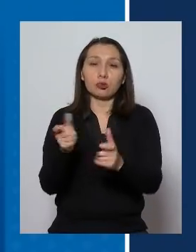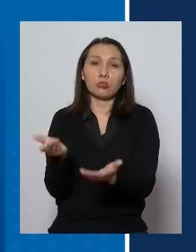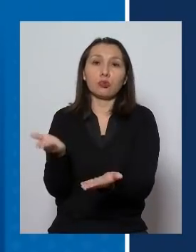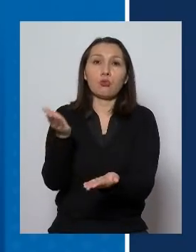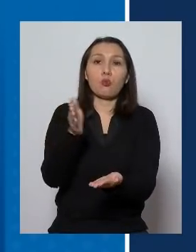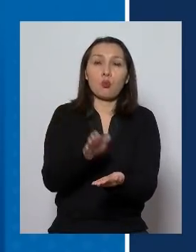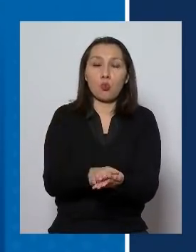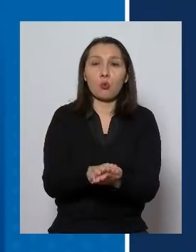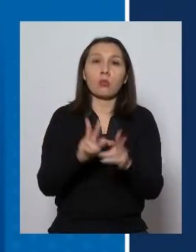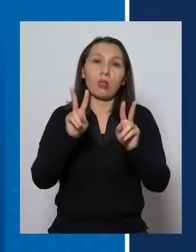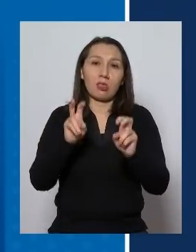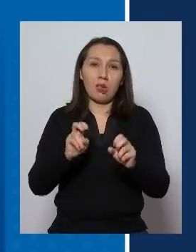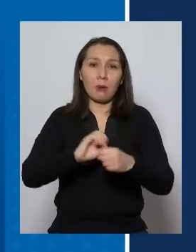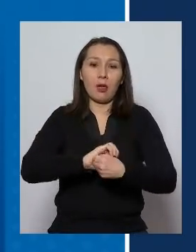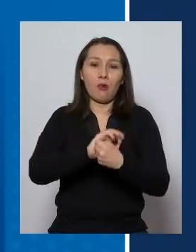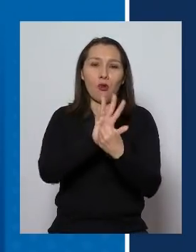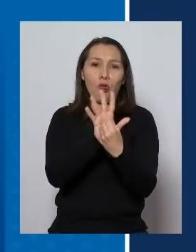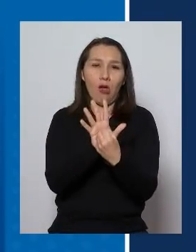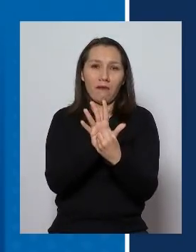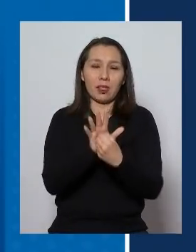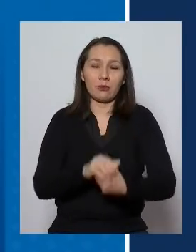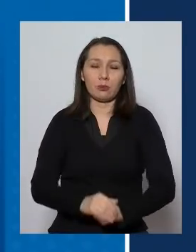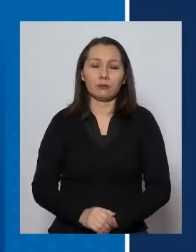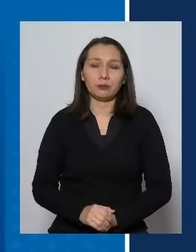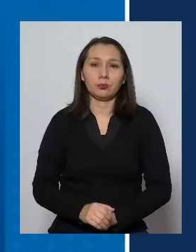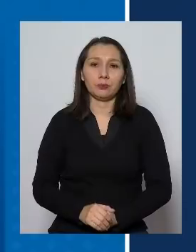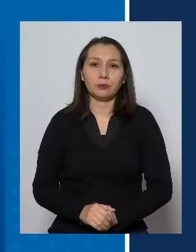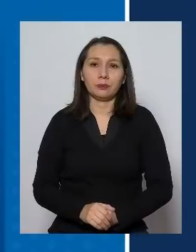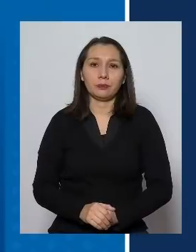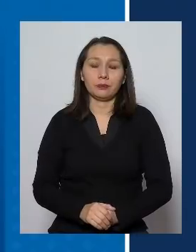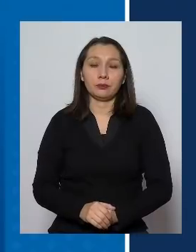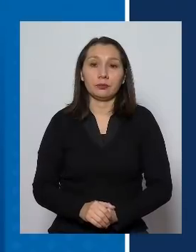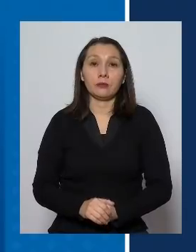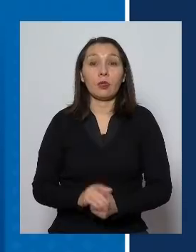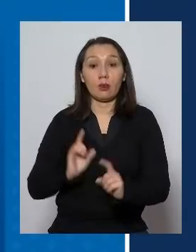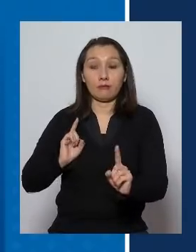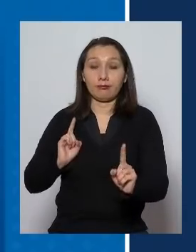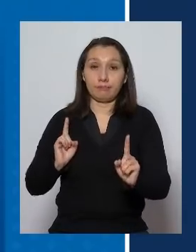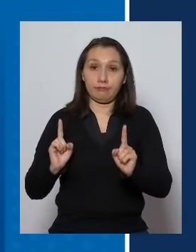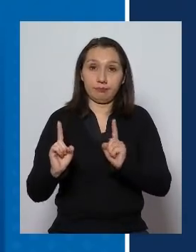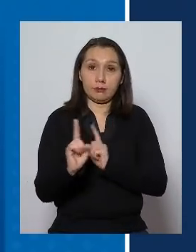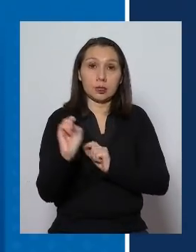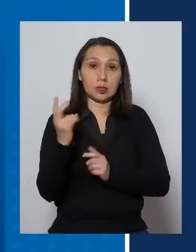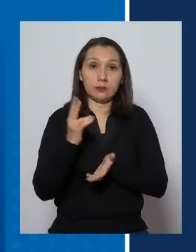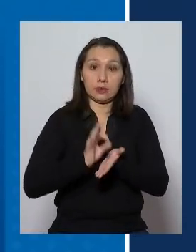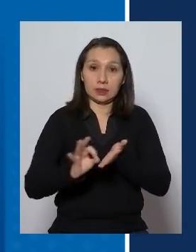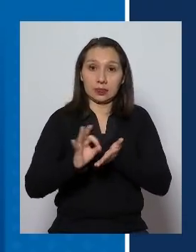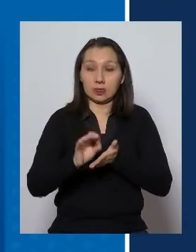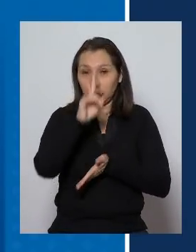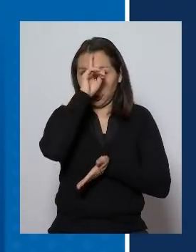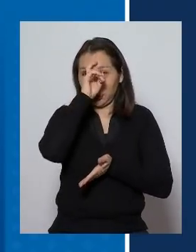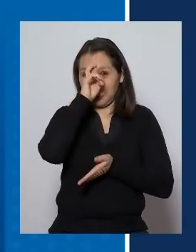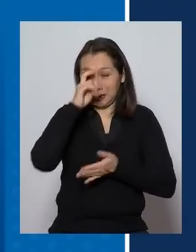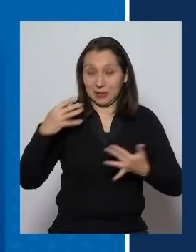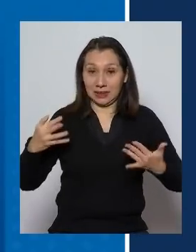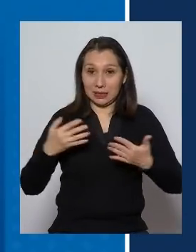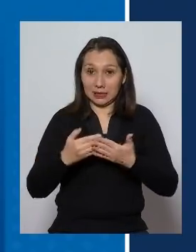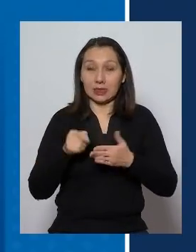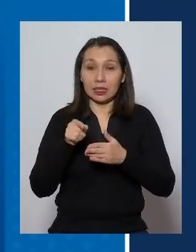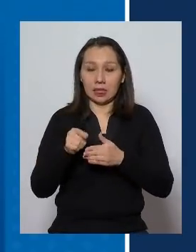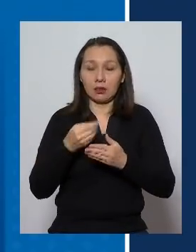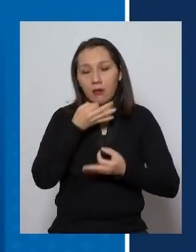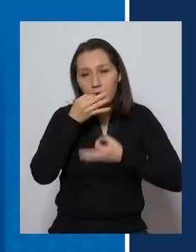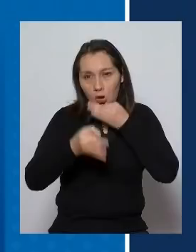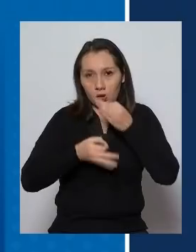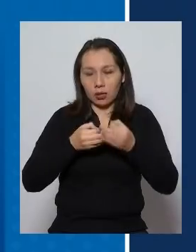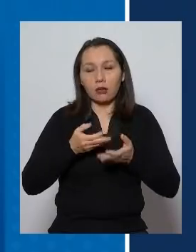fallecidas asociadas al COVID-19. Voy a dejar con ustedes al subsecretario de Redes Asistenciales para que continúe con